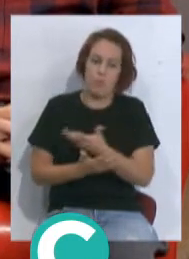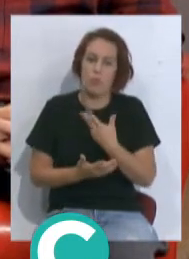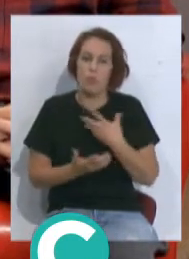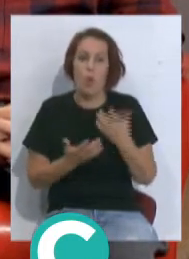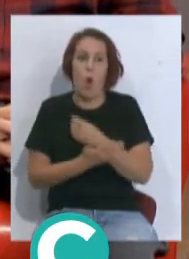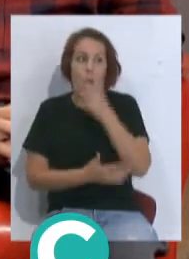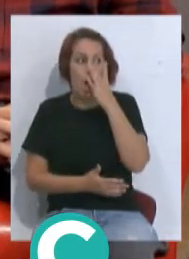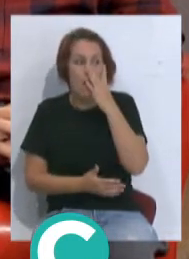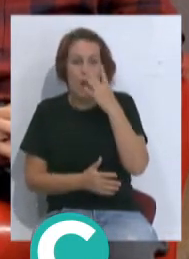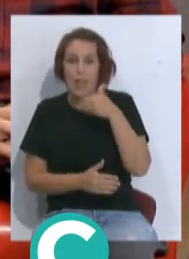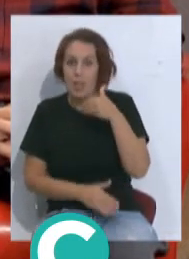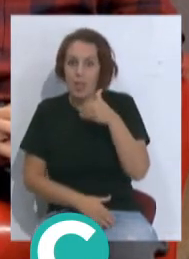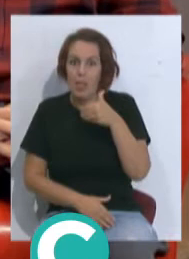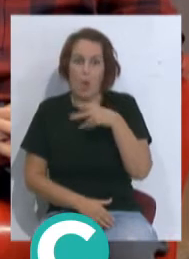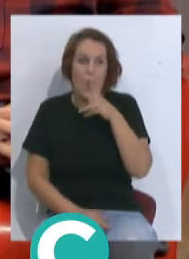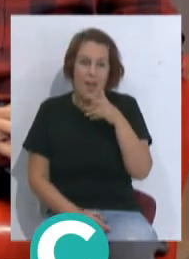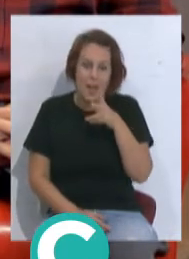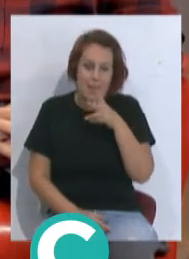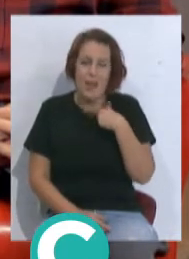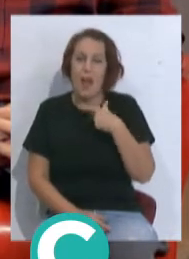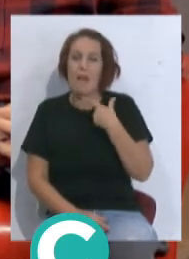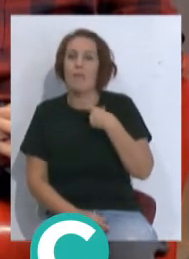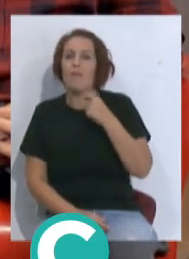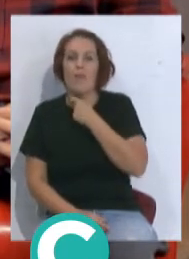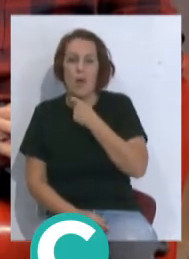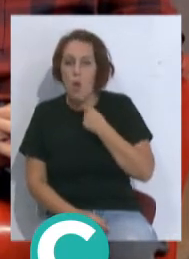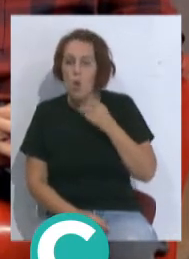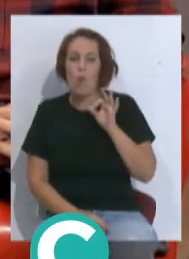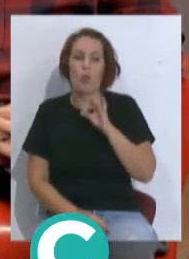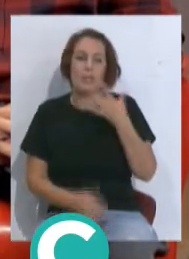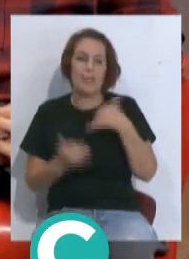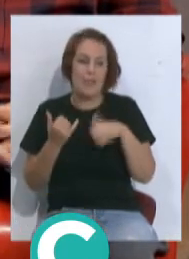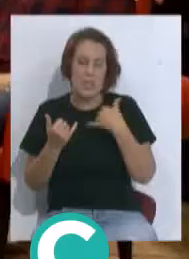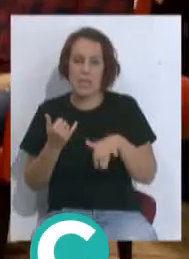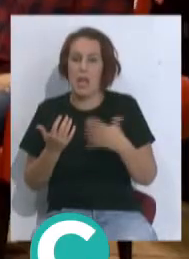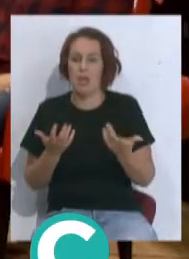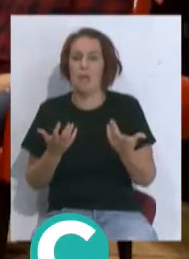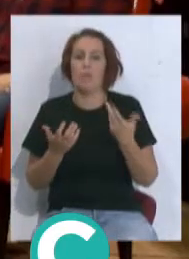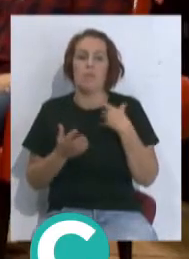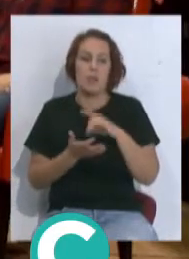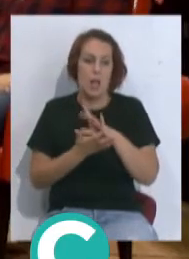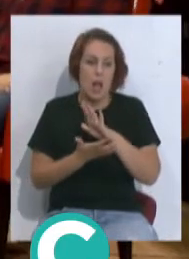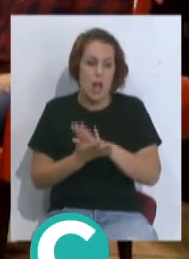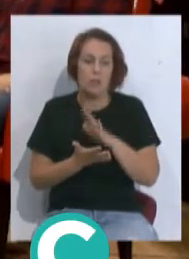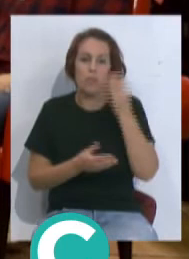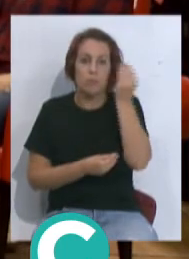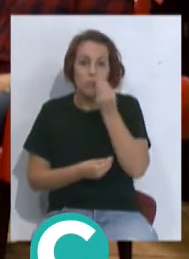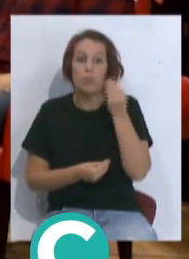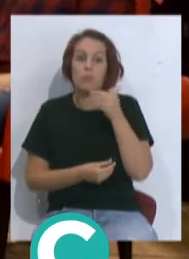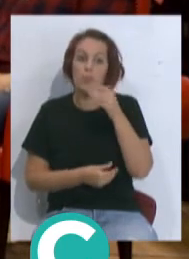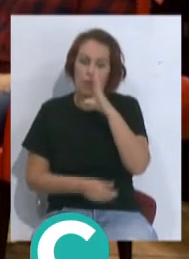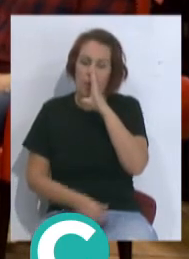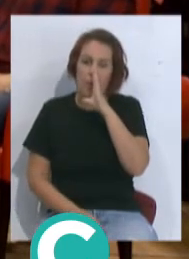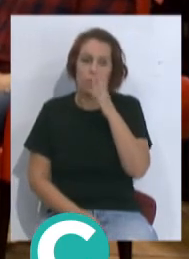todos los carnavales cercanos de Huelva, de Badajoz, algunas poblaciones de Sevilla que han decidido hacerlo en